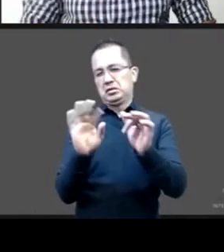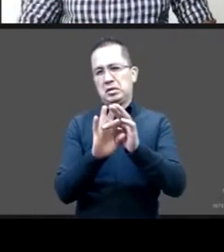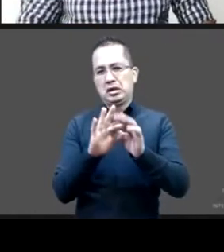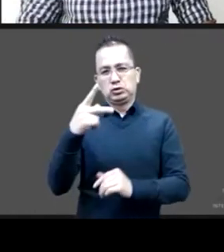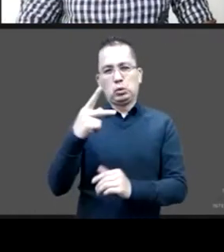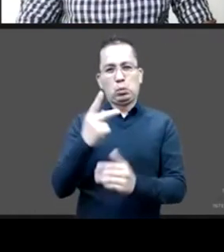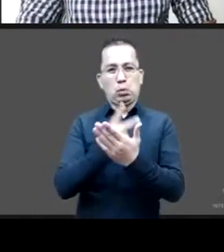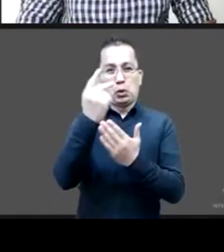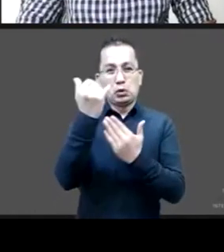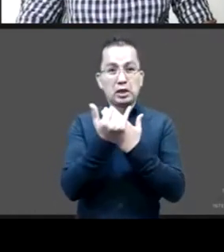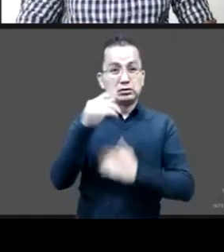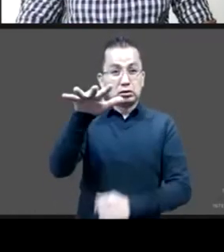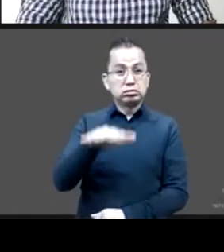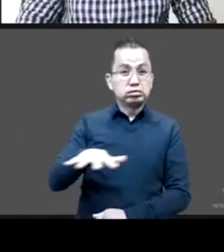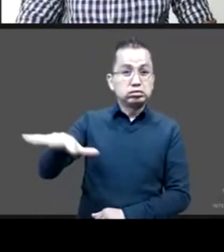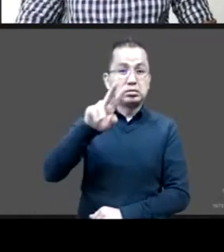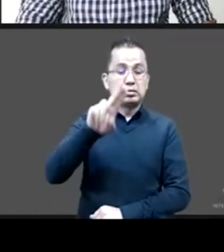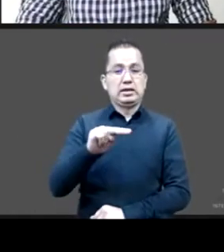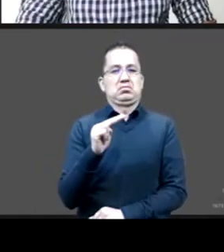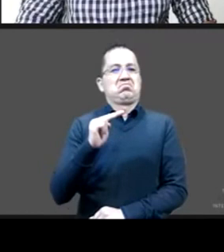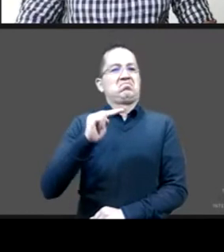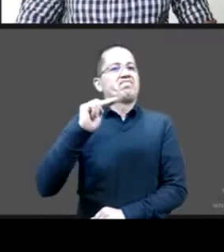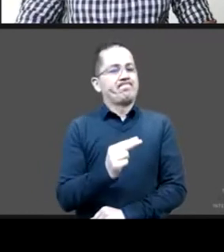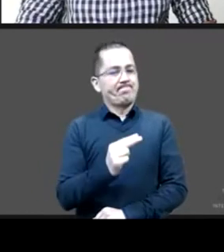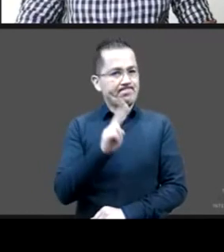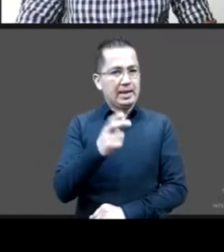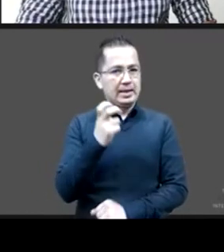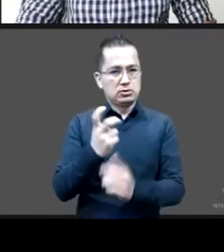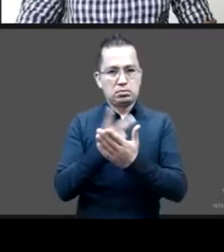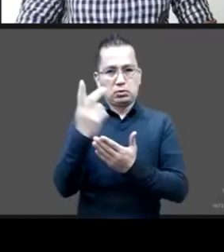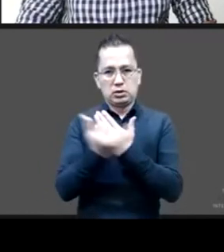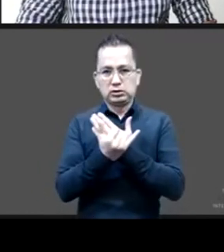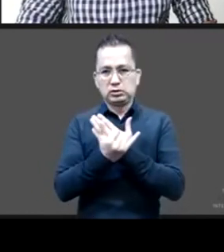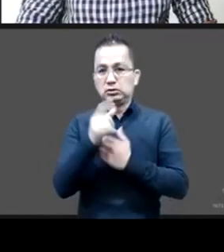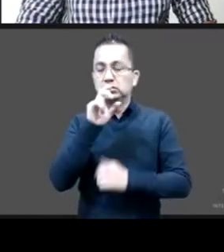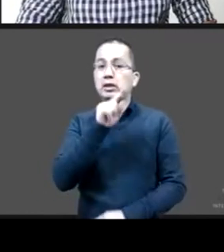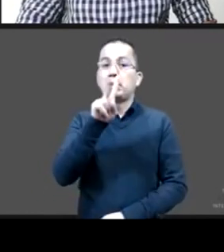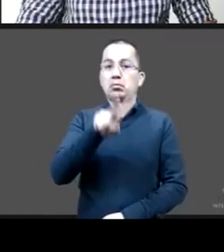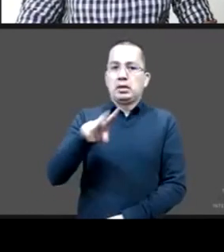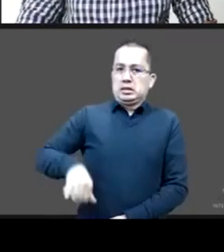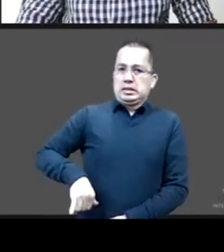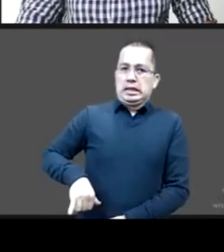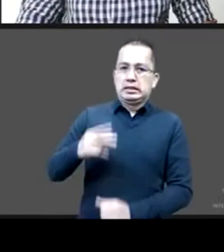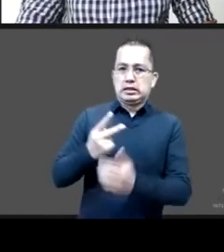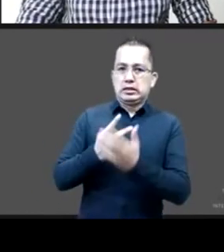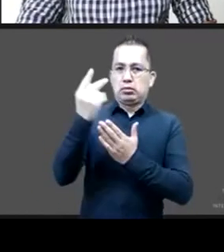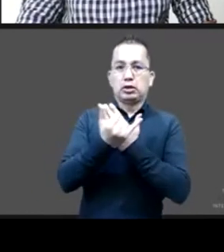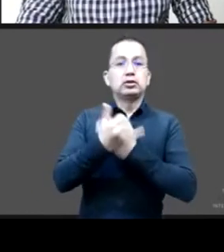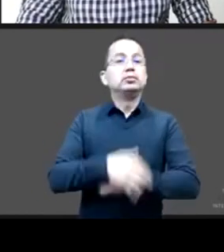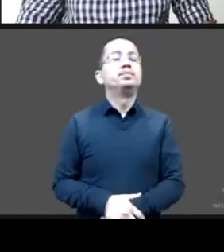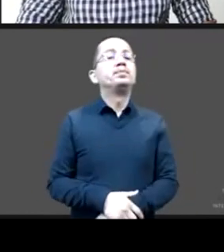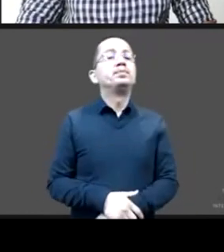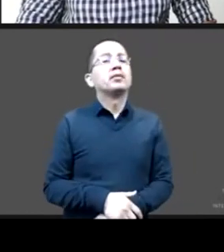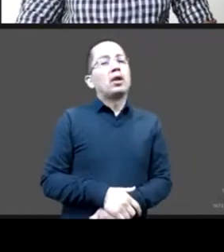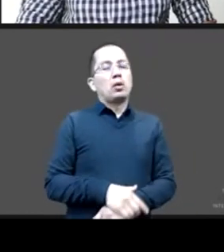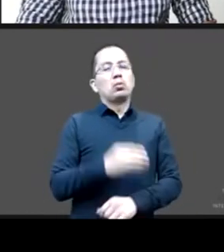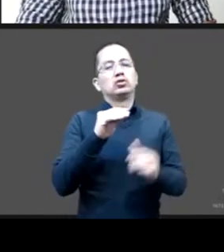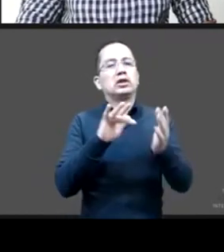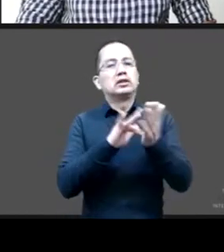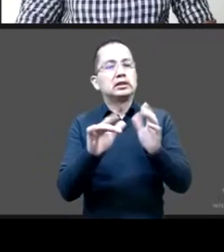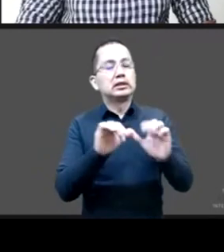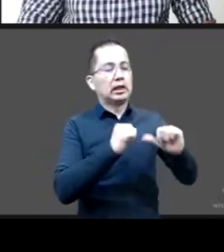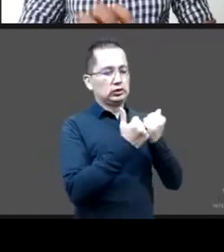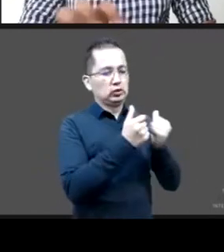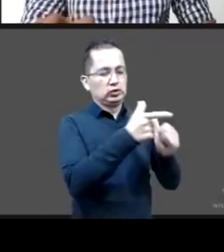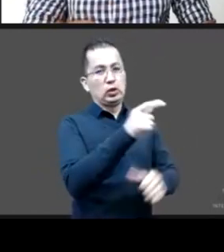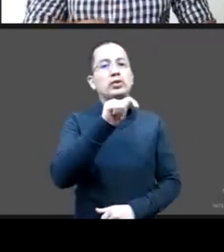interesantes y muy necesarios. Nuevamente agradezco a Tejiendo Redes de Infancia por permitirnos el uso de la plataforma